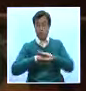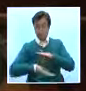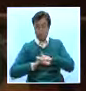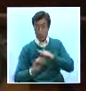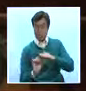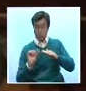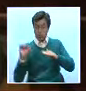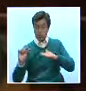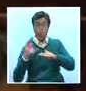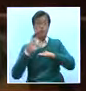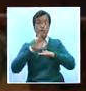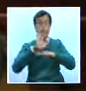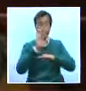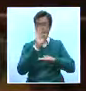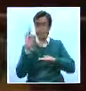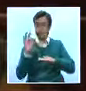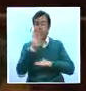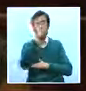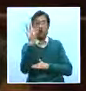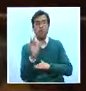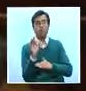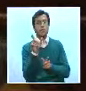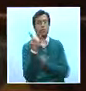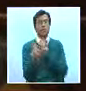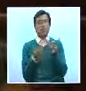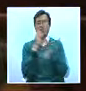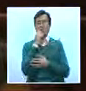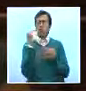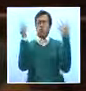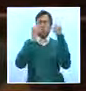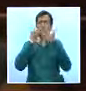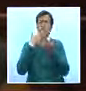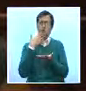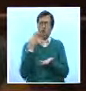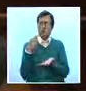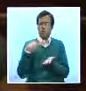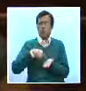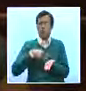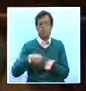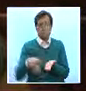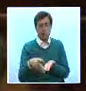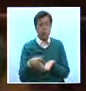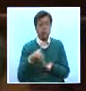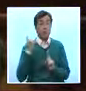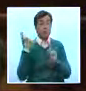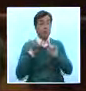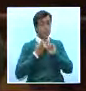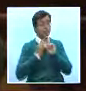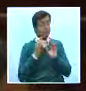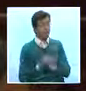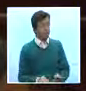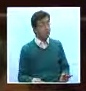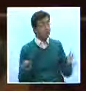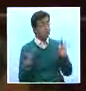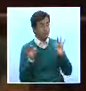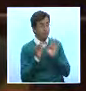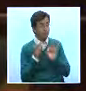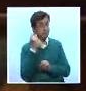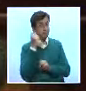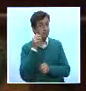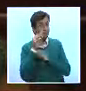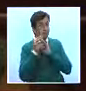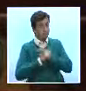fracción excedente, para que los contribuyentes no se vayan a confundir en la aplicación. Entonces, lo primero que deberían aclarar para